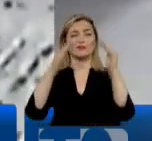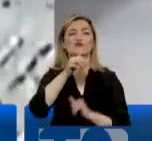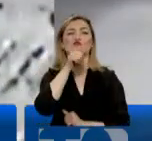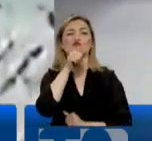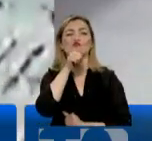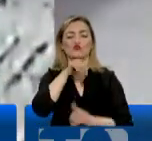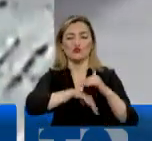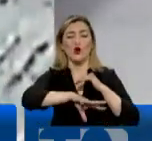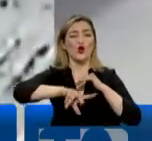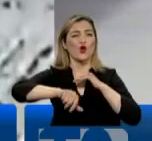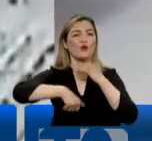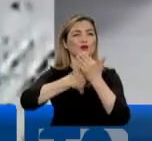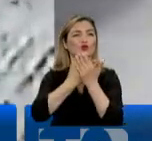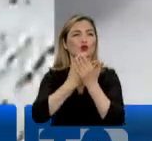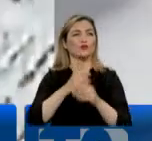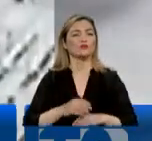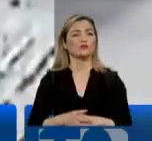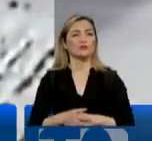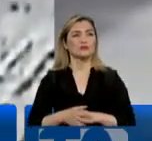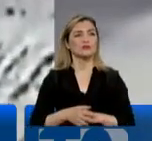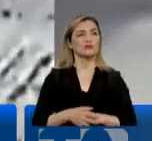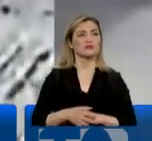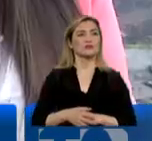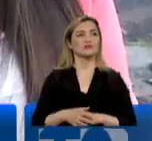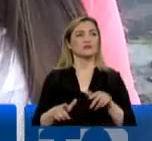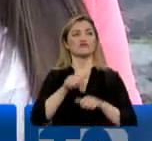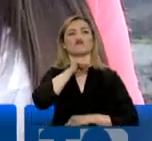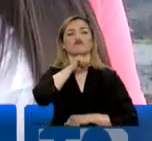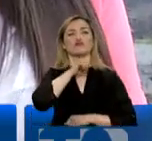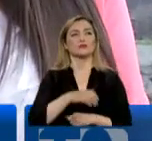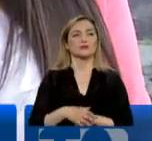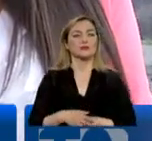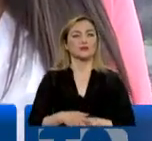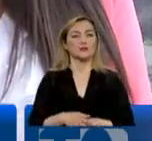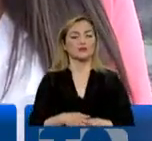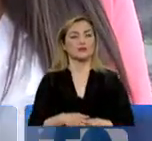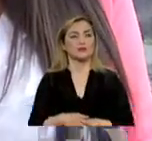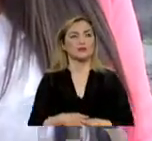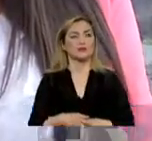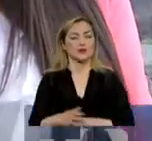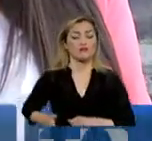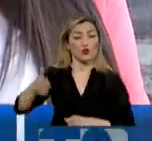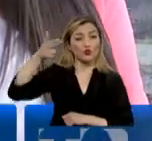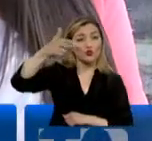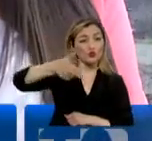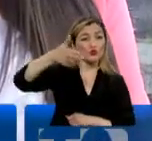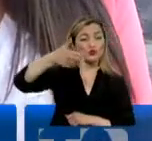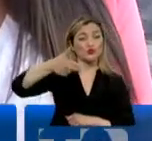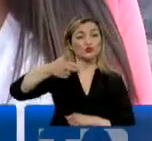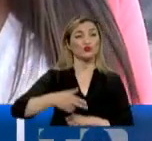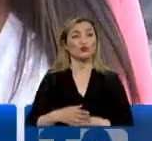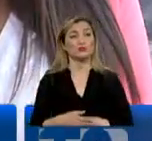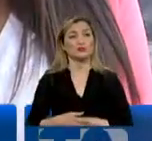llevaron todo lo que pudieron, sometiendo a quienes se encontraban en el lugar. Apuntaron con revólveres y les amenazaron que